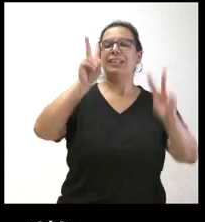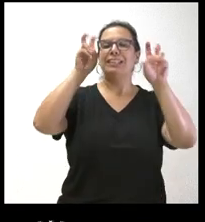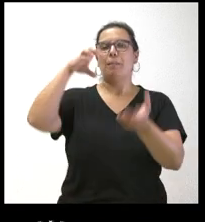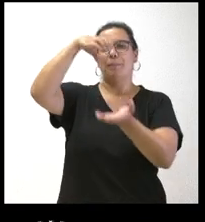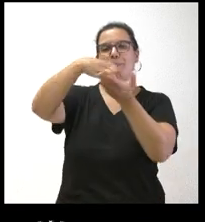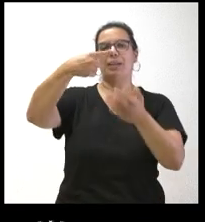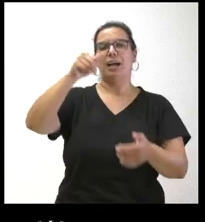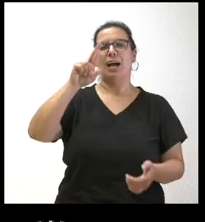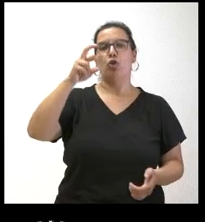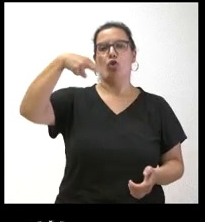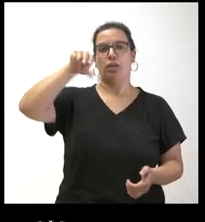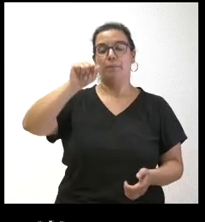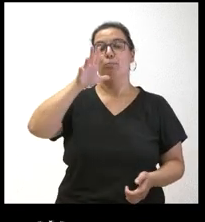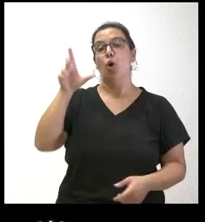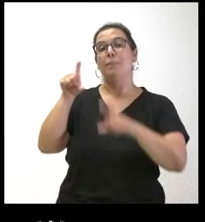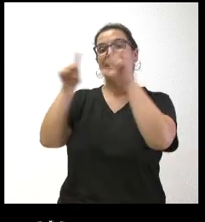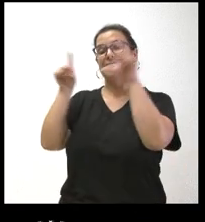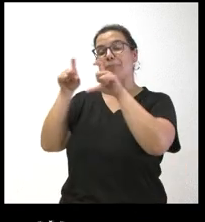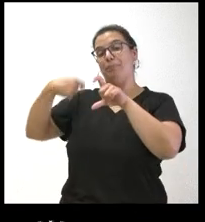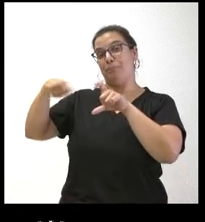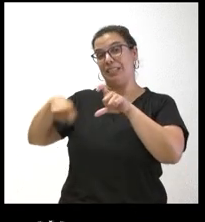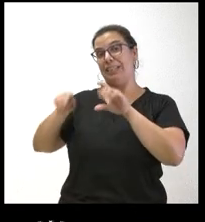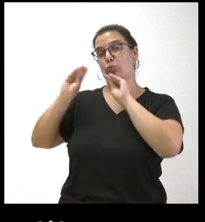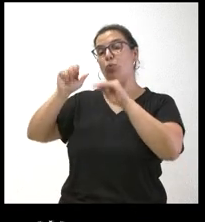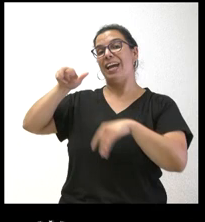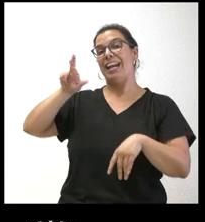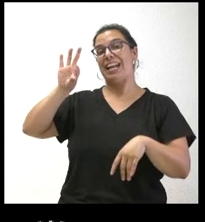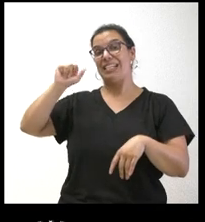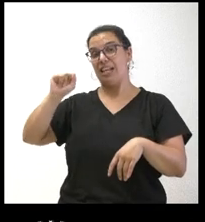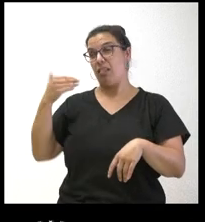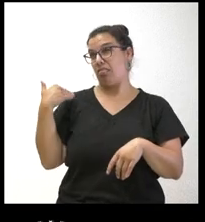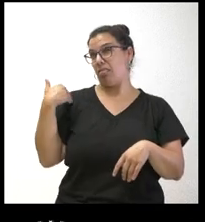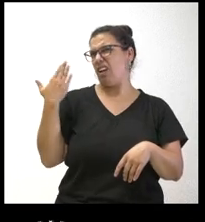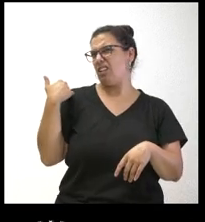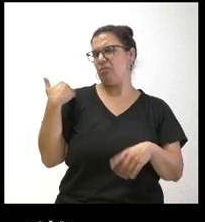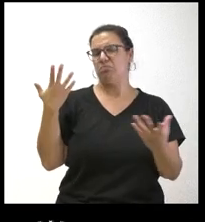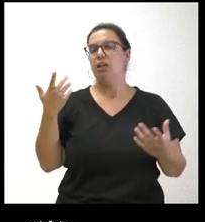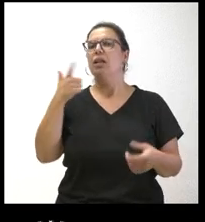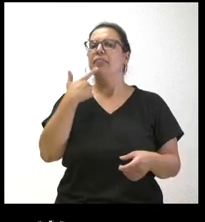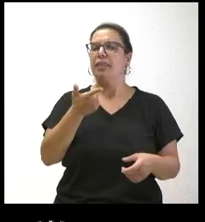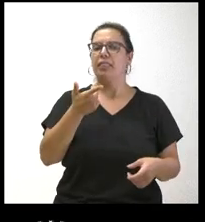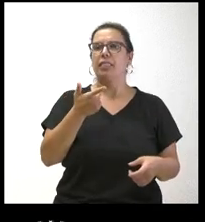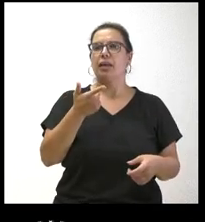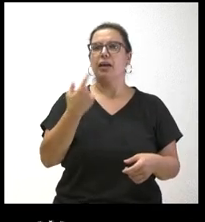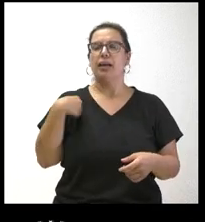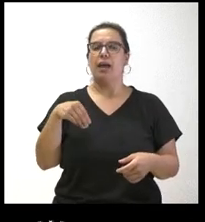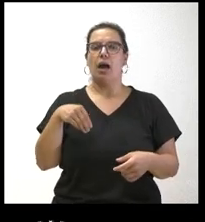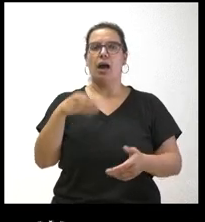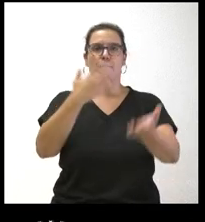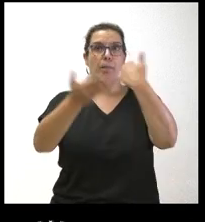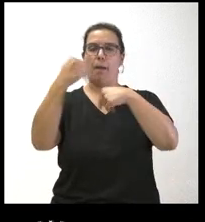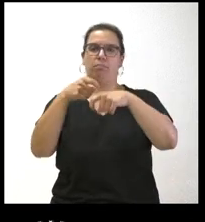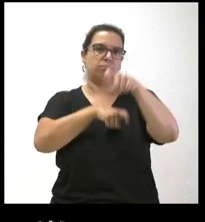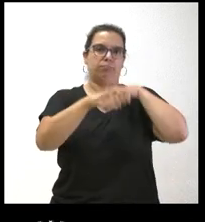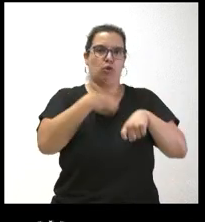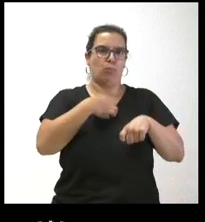el presidente de empresa ha dicho ayer Bueno Hace unas horas creo que es Irreversible desmantelamiento de